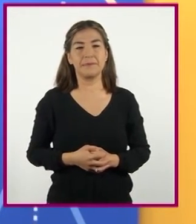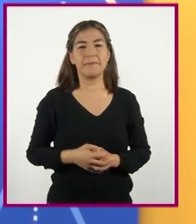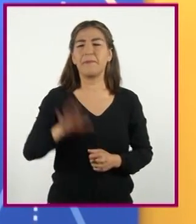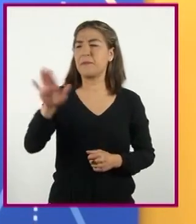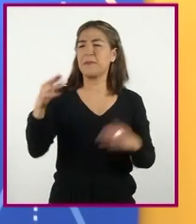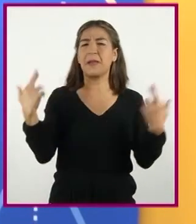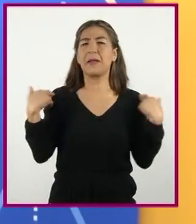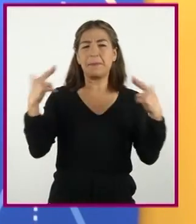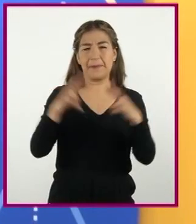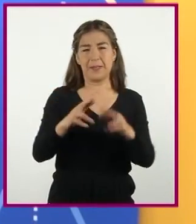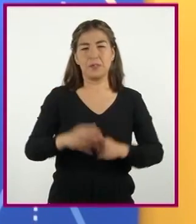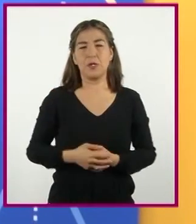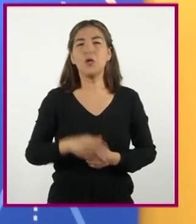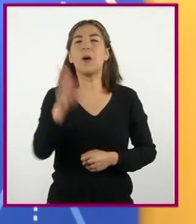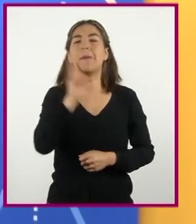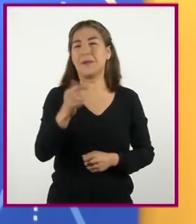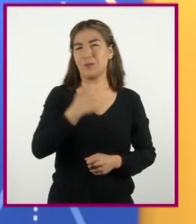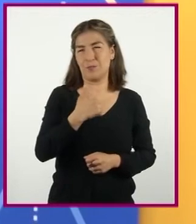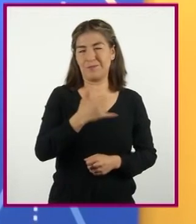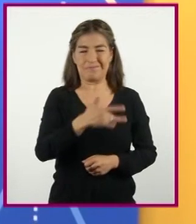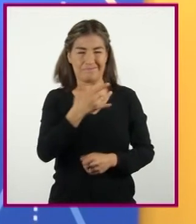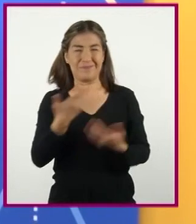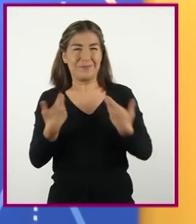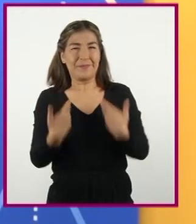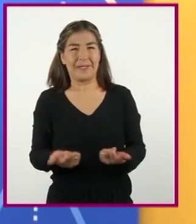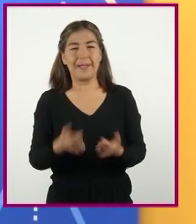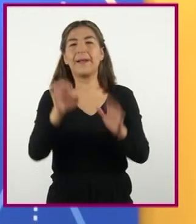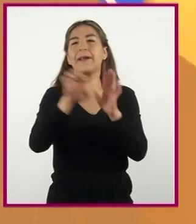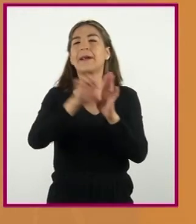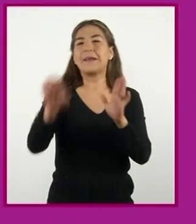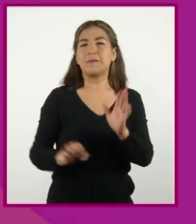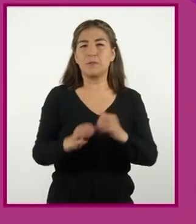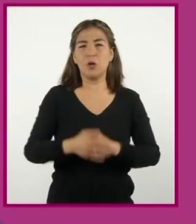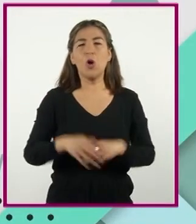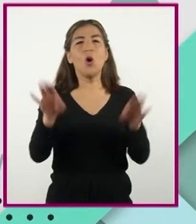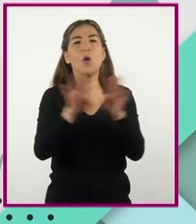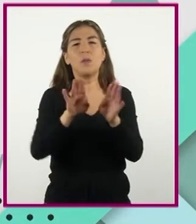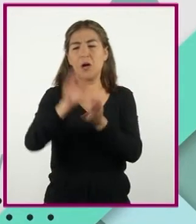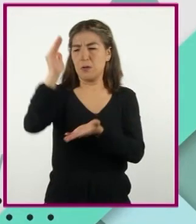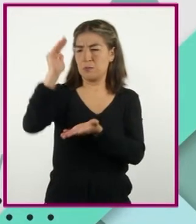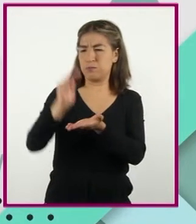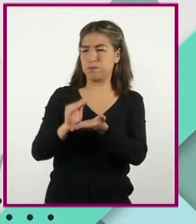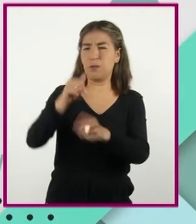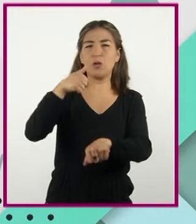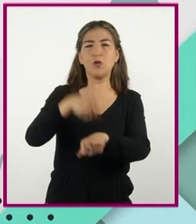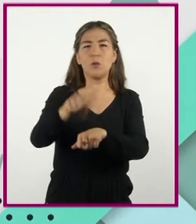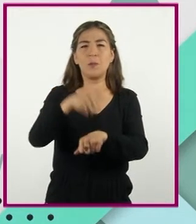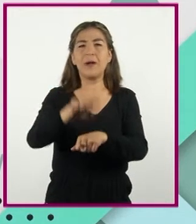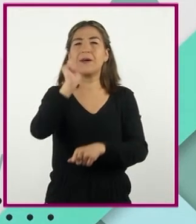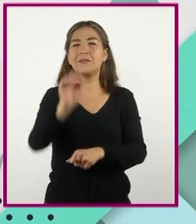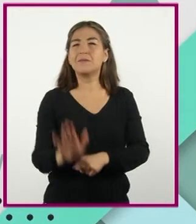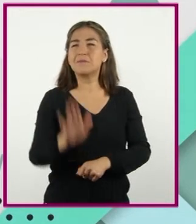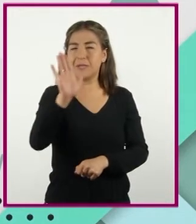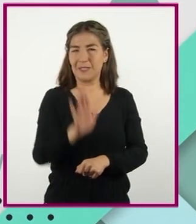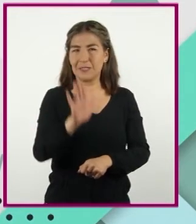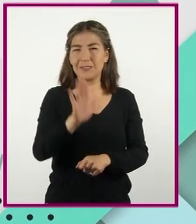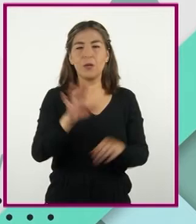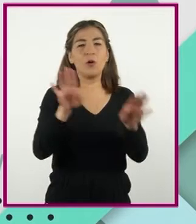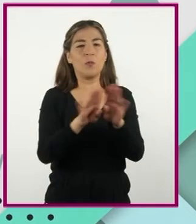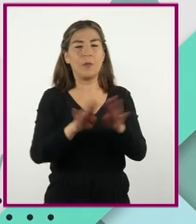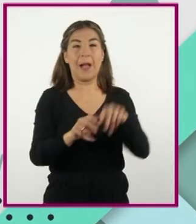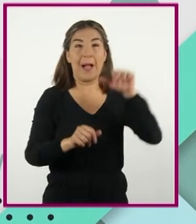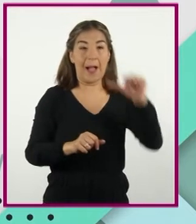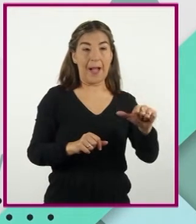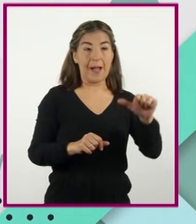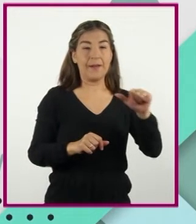Maestro, a ver si lo entendí. Por ejemplo, reducir los términos semejantes de la siguiente expresión: